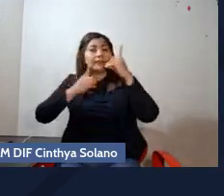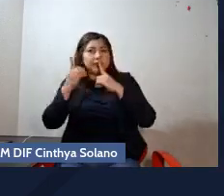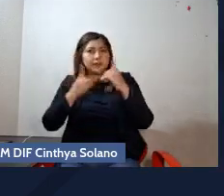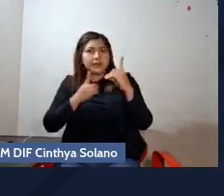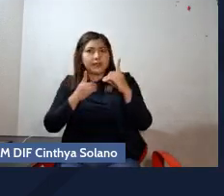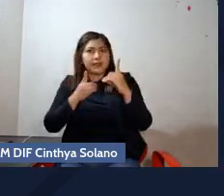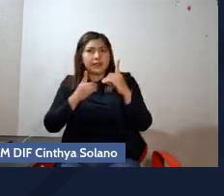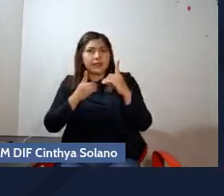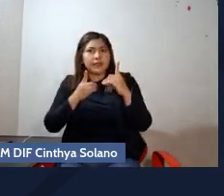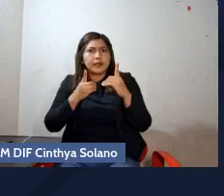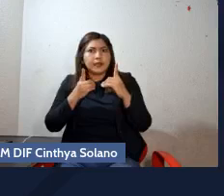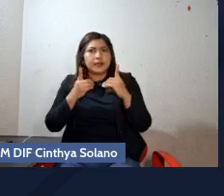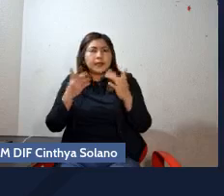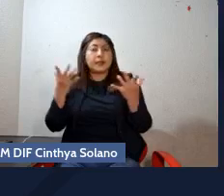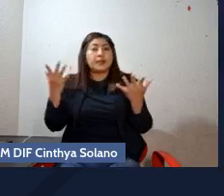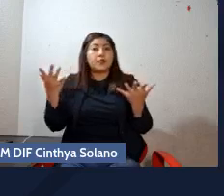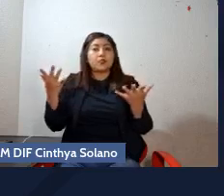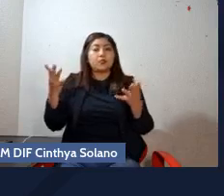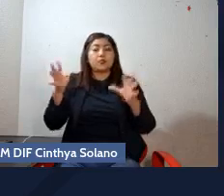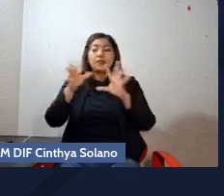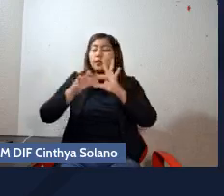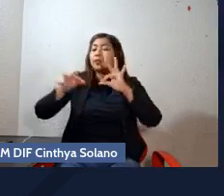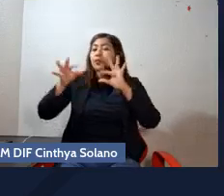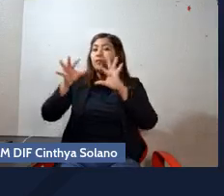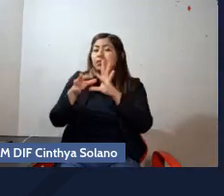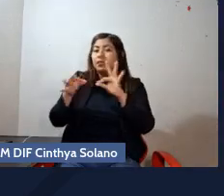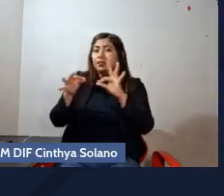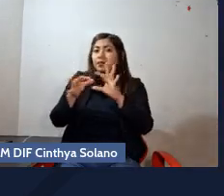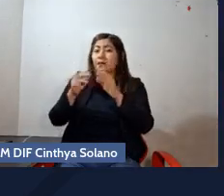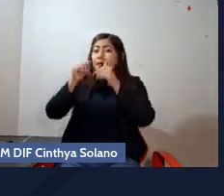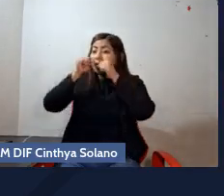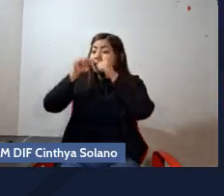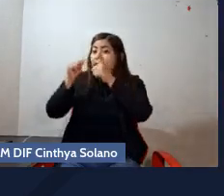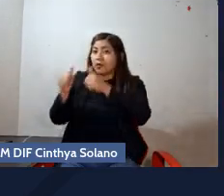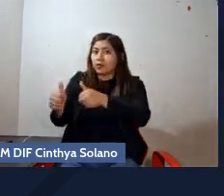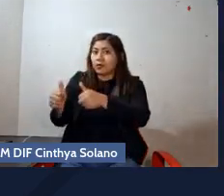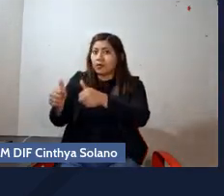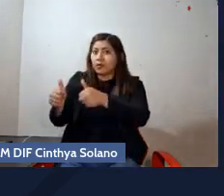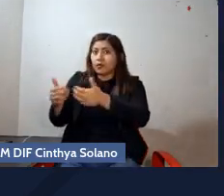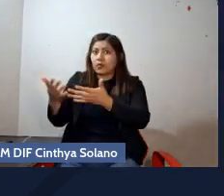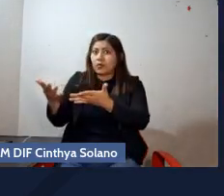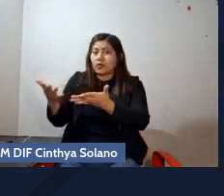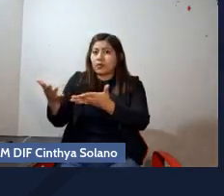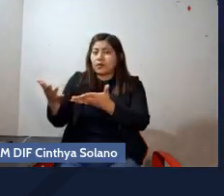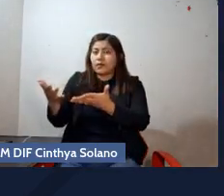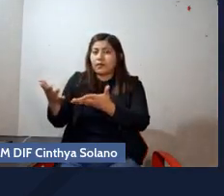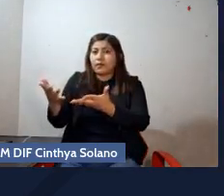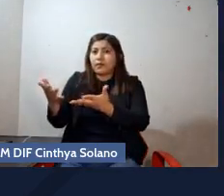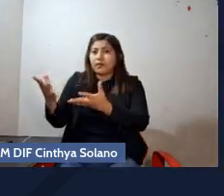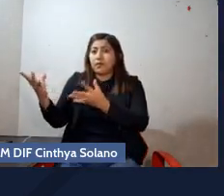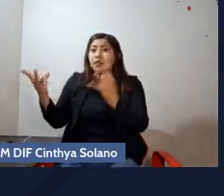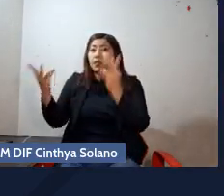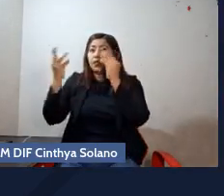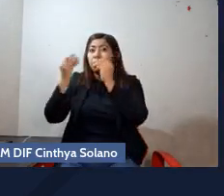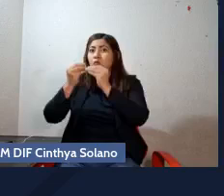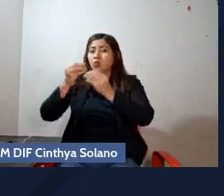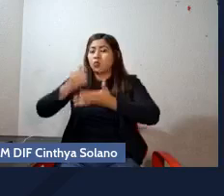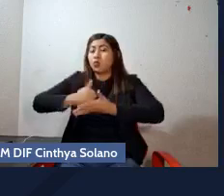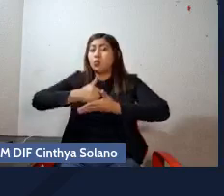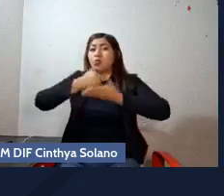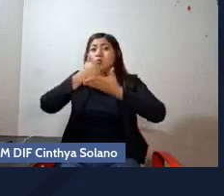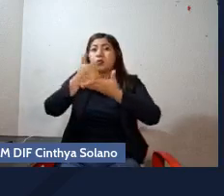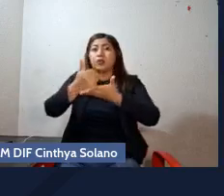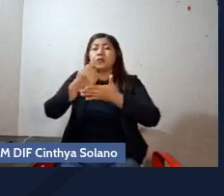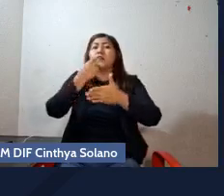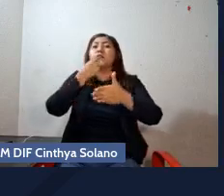nos dan un contexto y podemos trabajar juntos para canalizarles a qué autoridad pueden presentar la denuncia. Si es